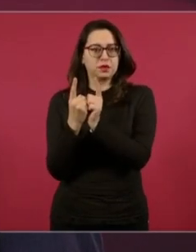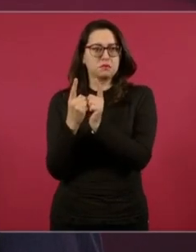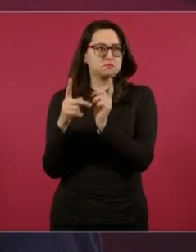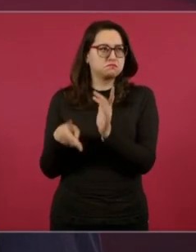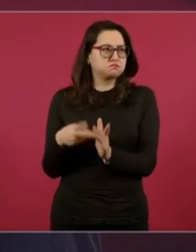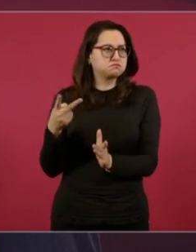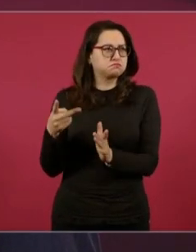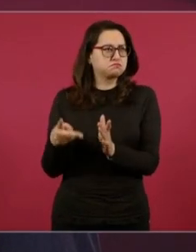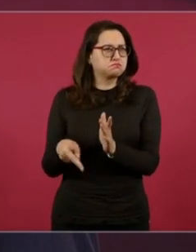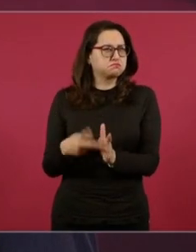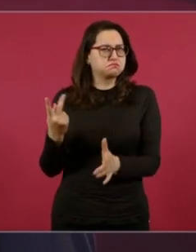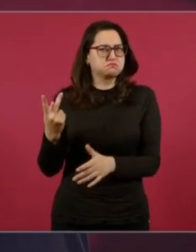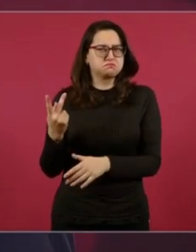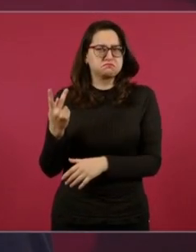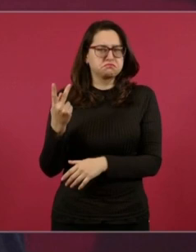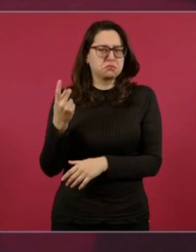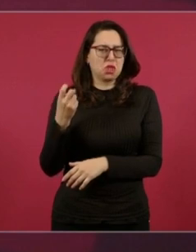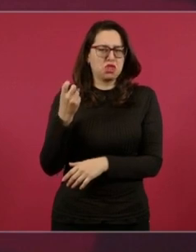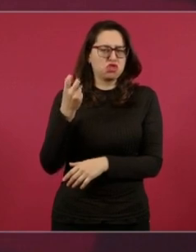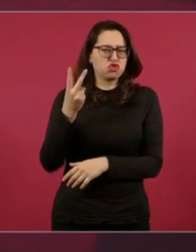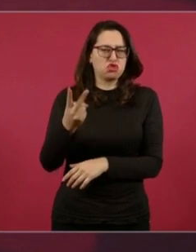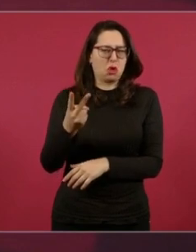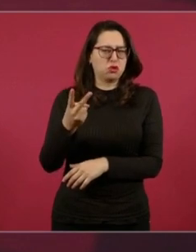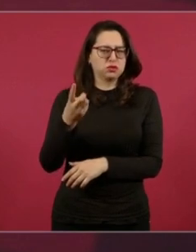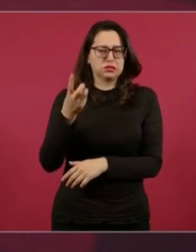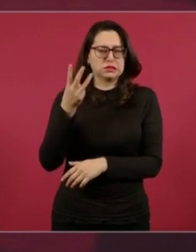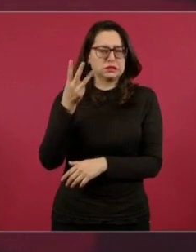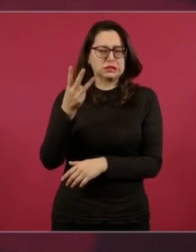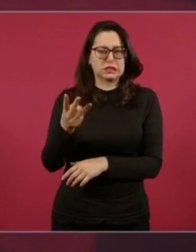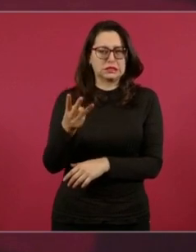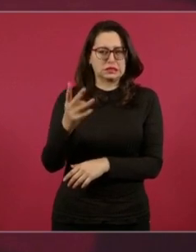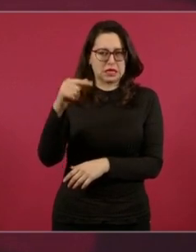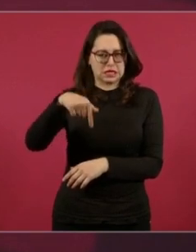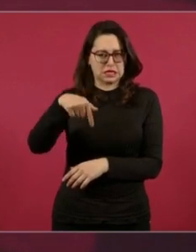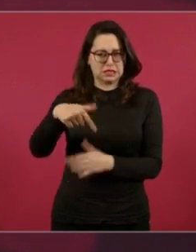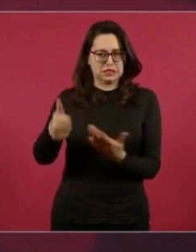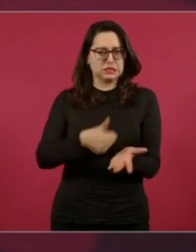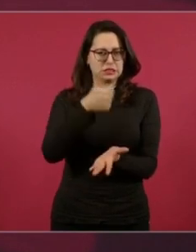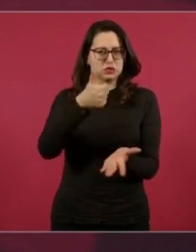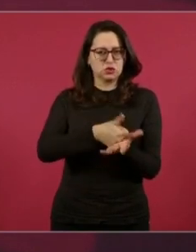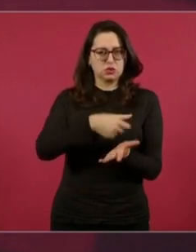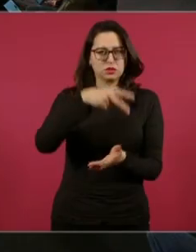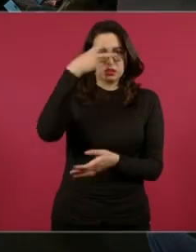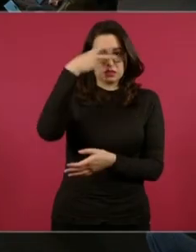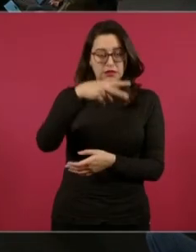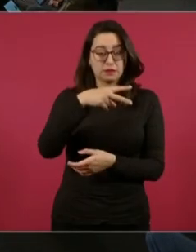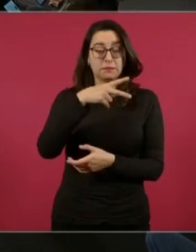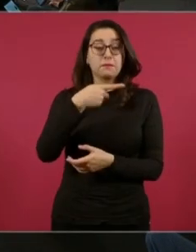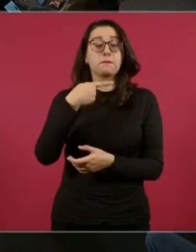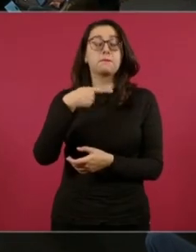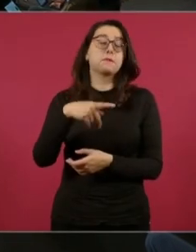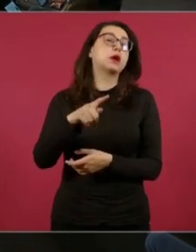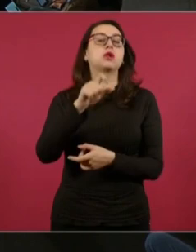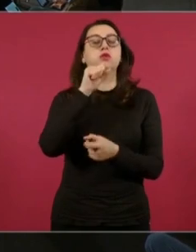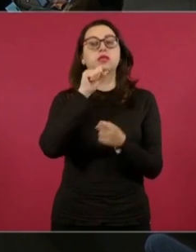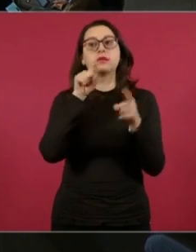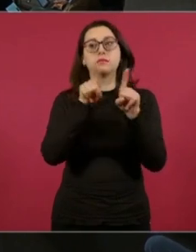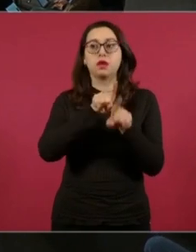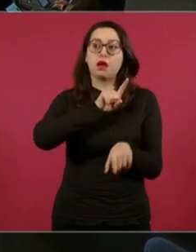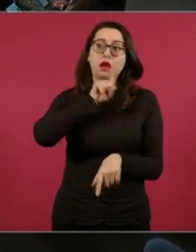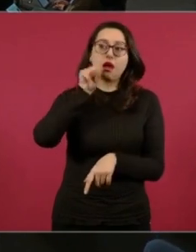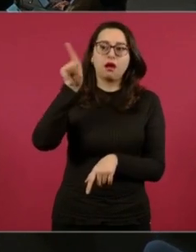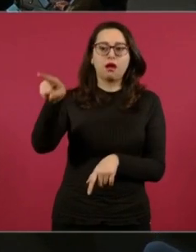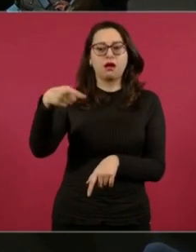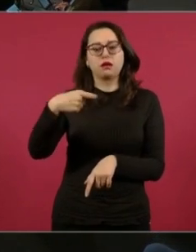2-3 veces, aquí en la capital y también en Quintana Roo. Yo